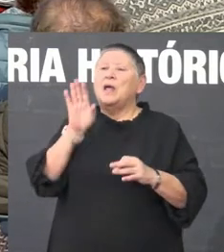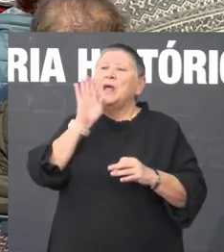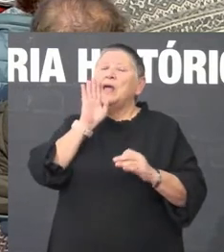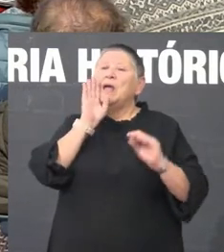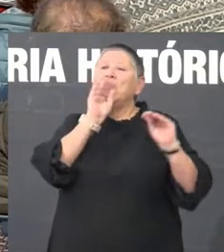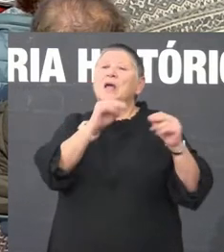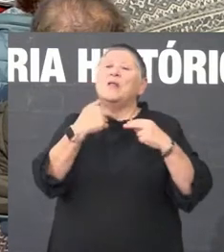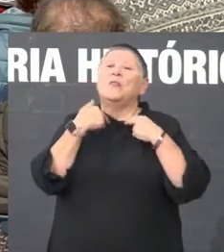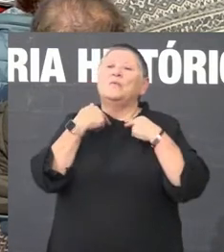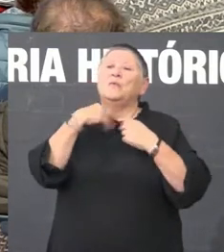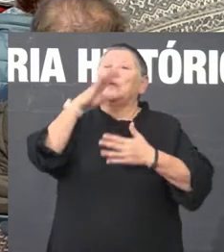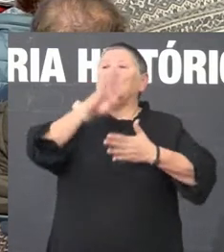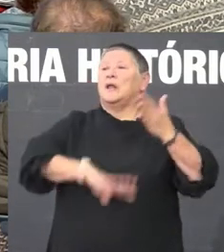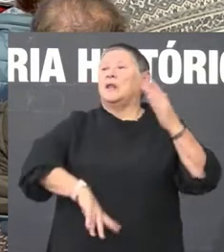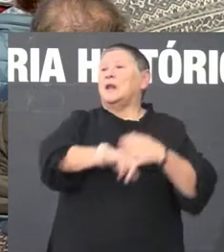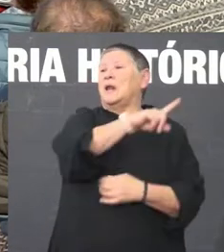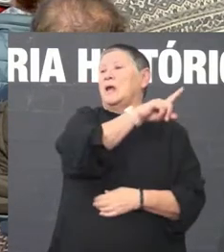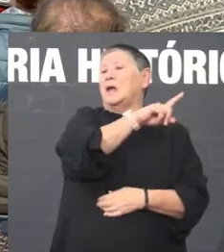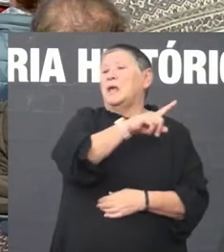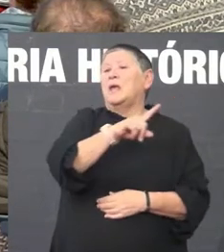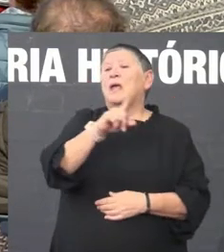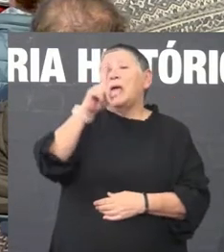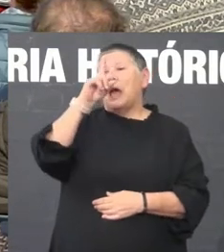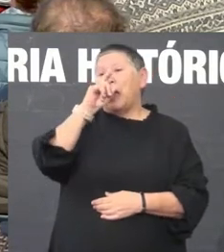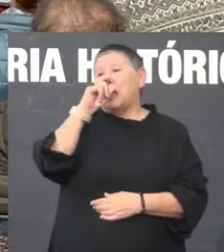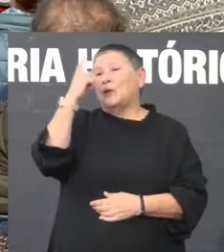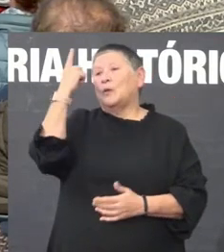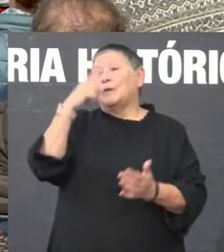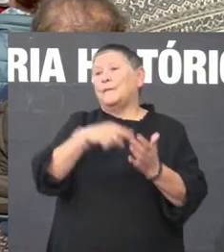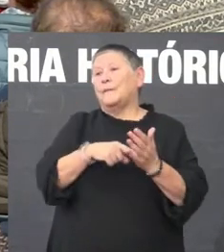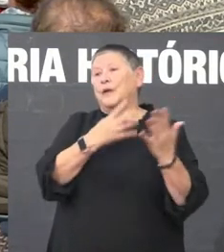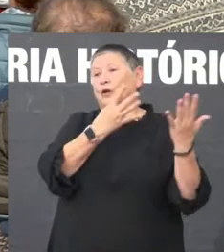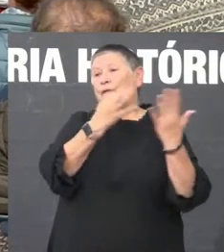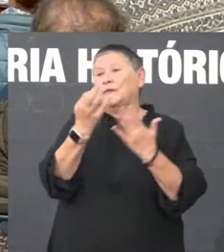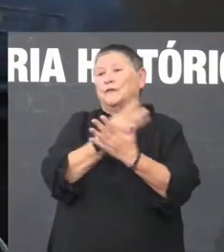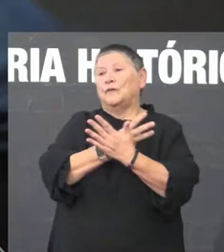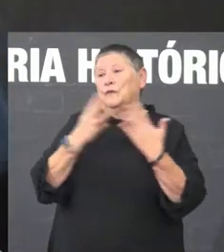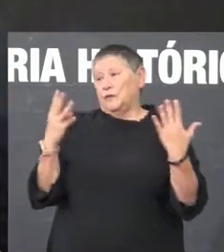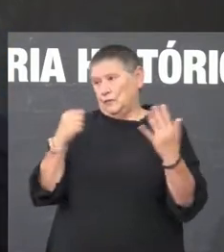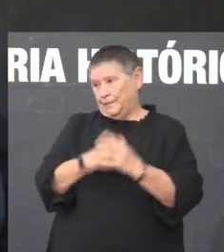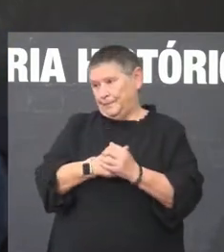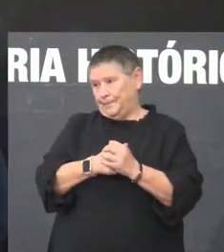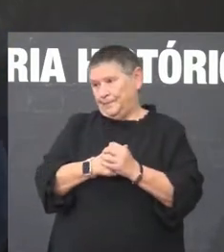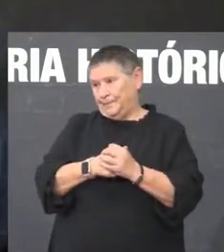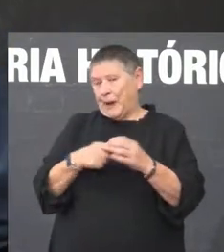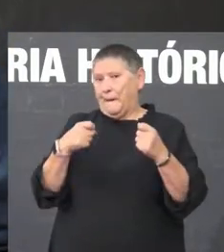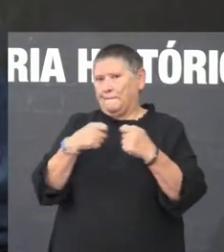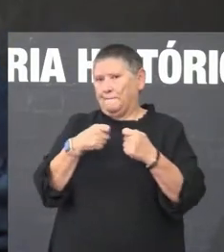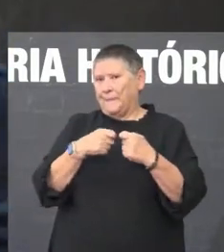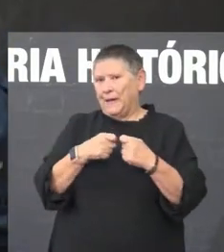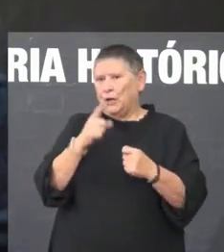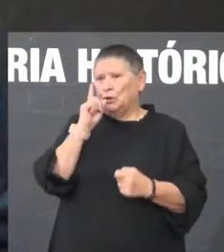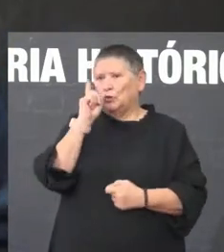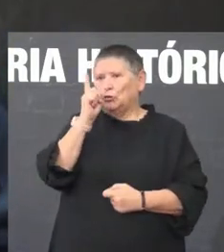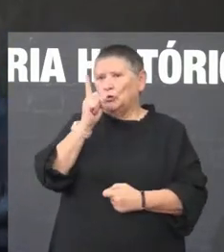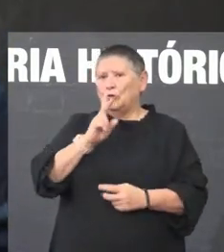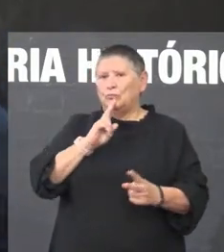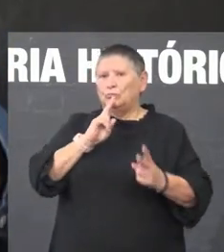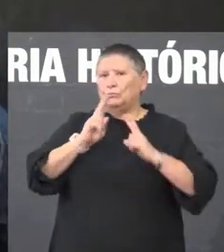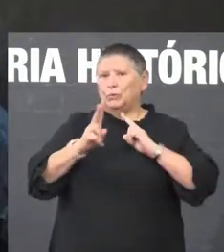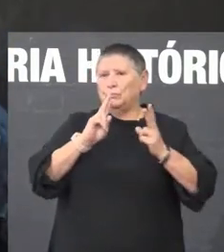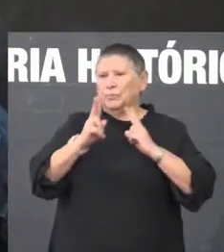los diputados catalanes en el año 1918. Pero no solamente los argumentos